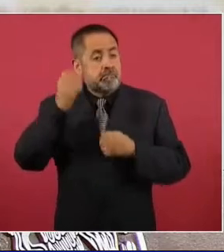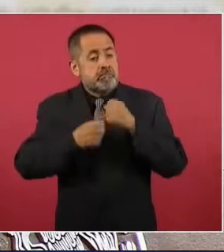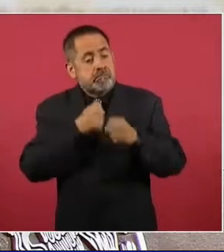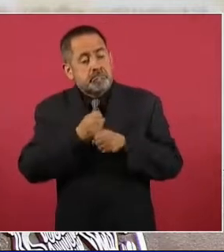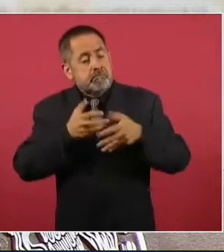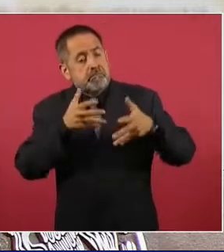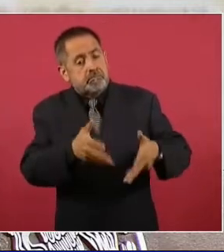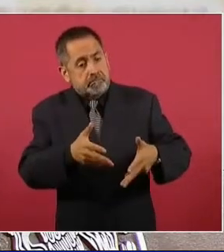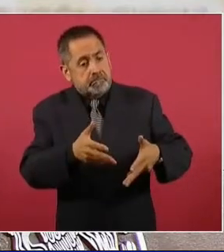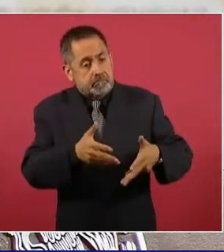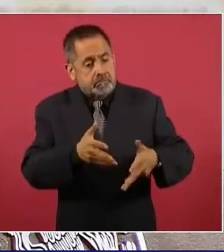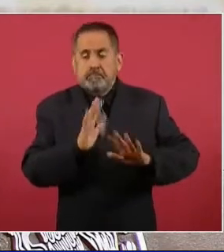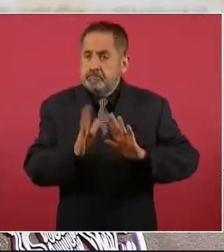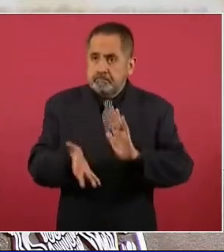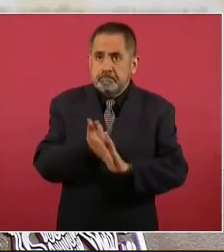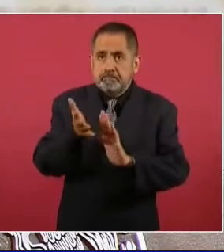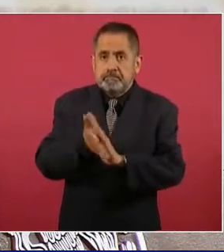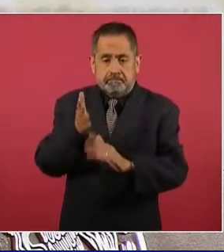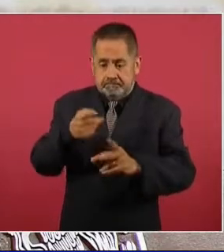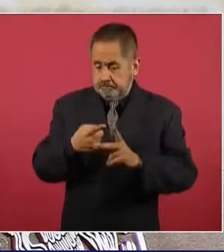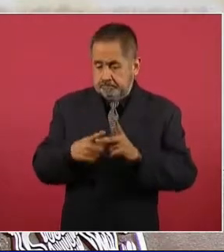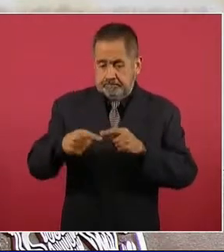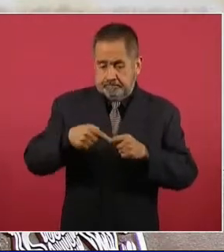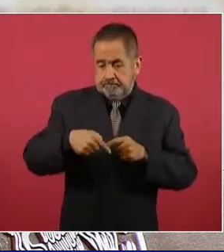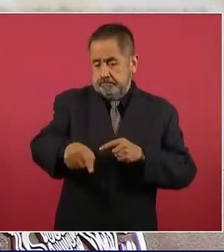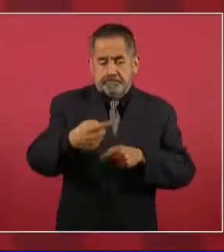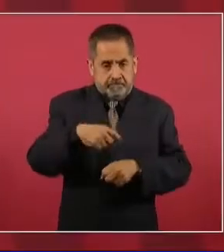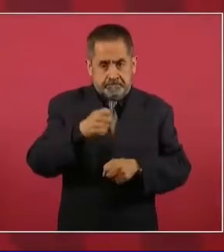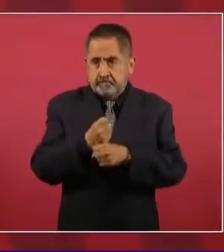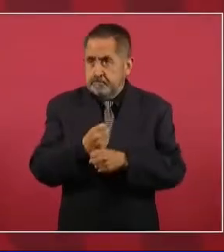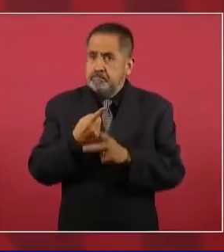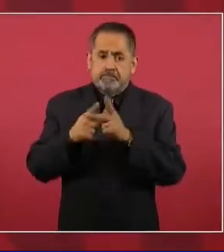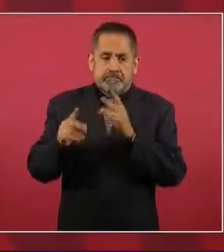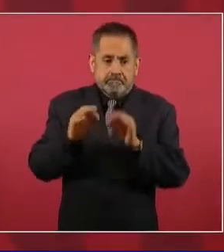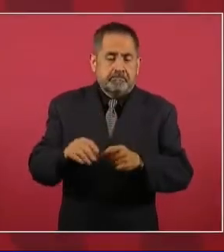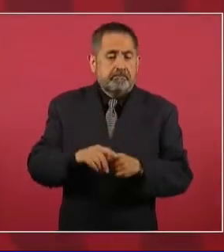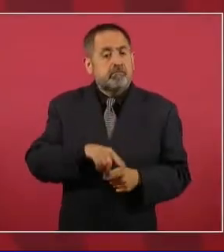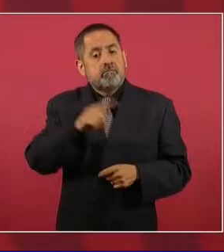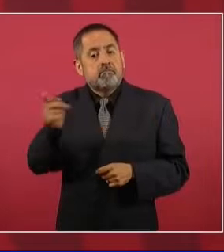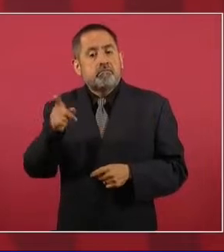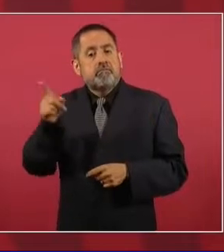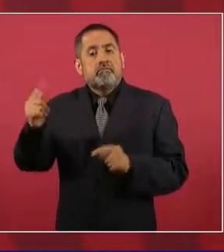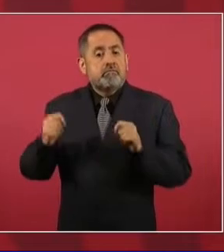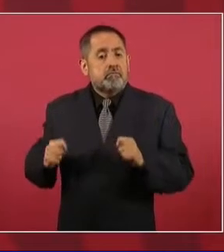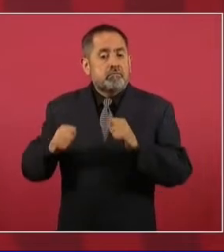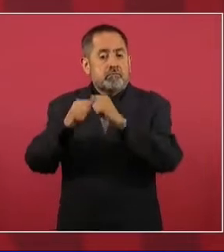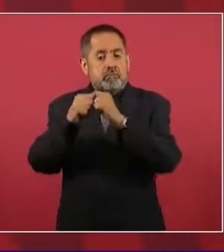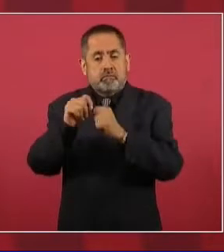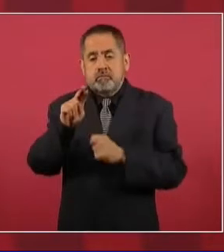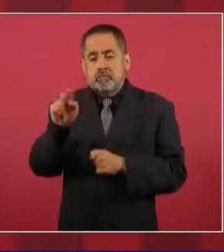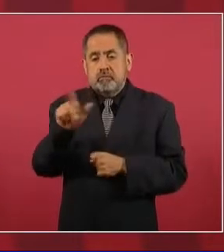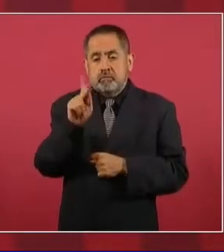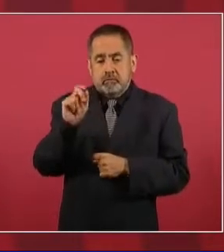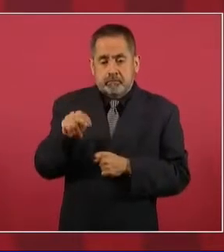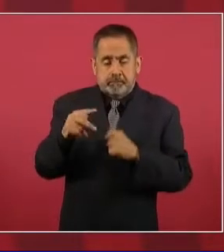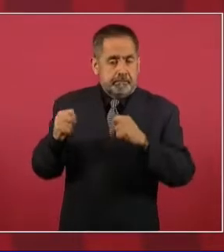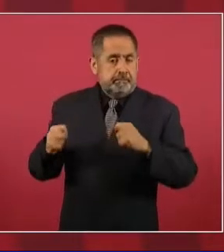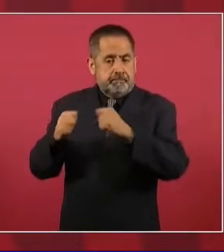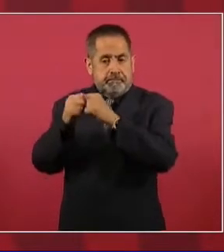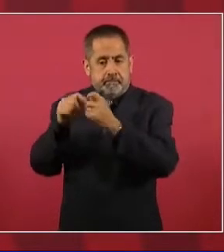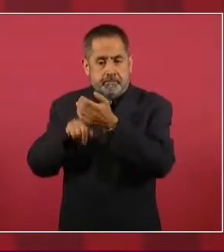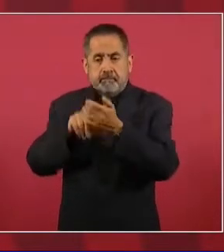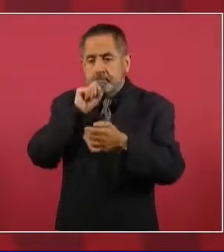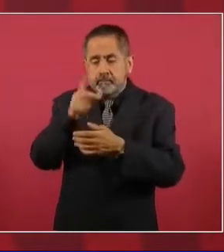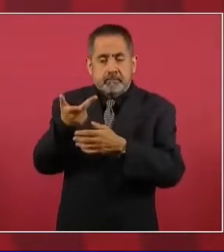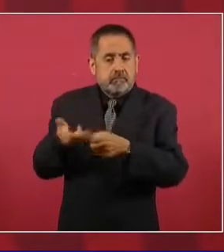y que tiene que entrar en operaciones este mismo año. En Tuxpan también hay un hospital que además, pues